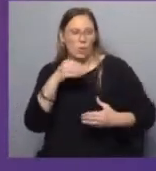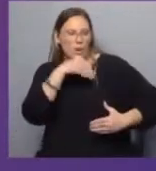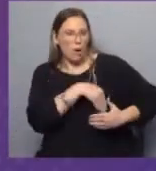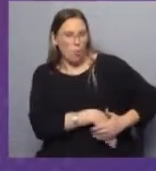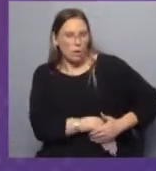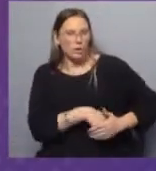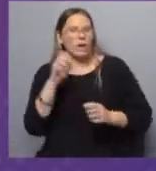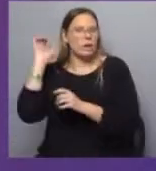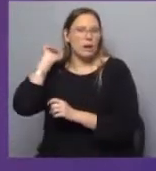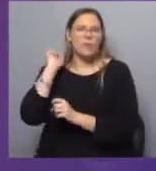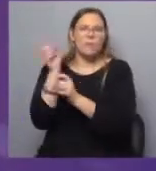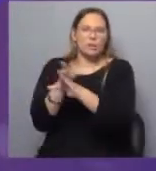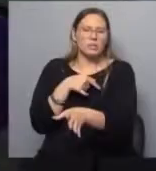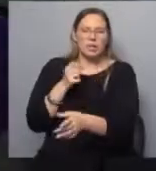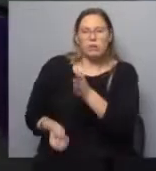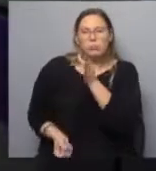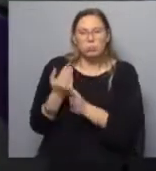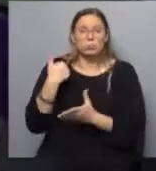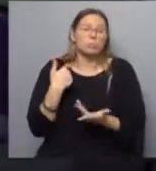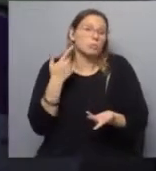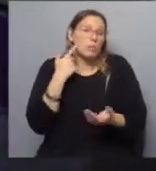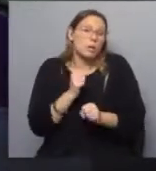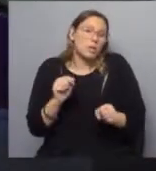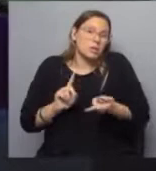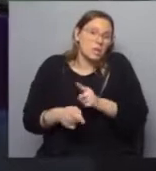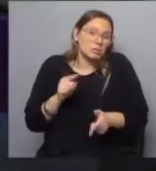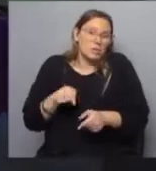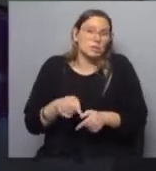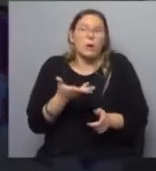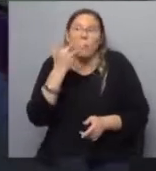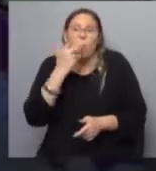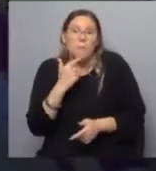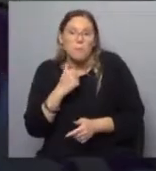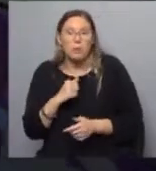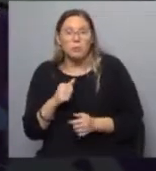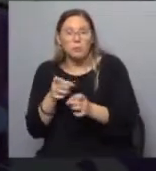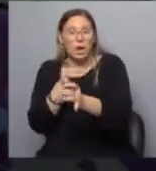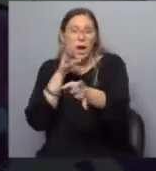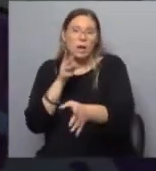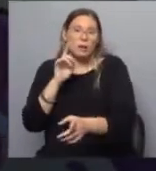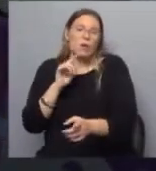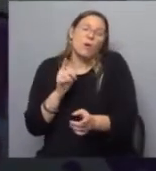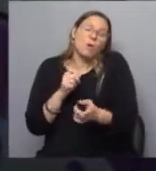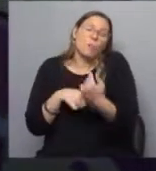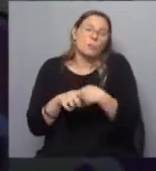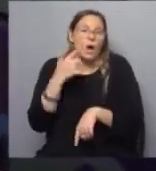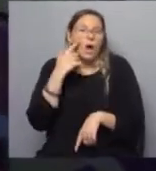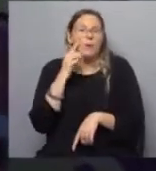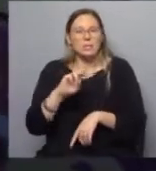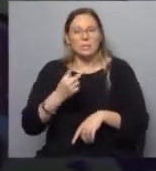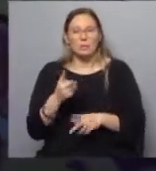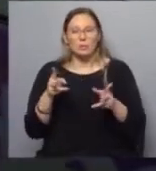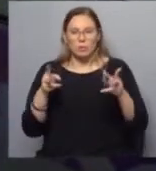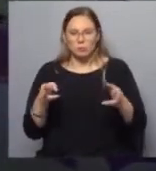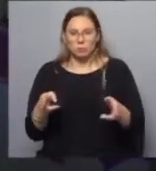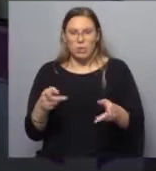flechas, todo también desde su origen. Y él dice, bueno, capaz que tiene algo que ver con esto de que me guste el arco y la flecha. Pero bueno, veamos esta